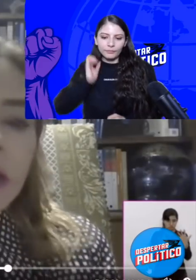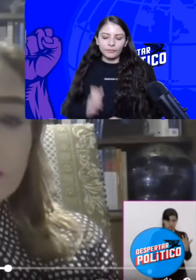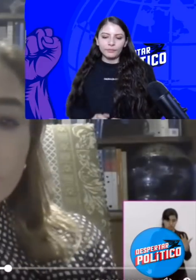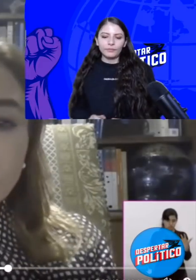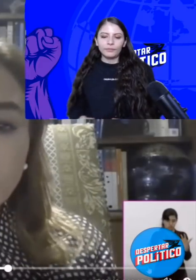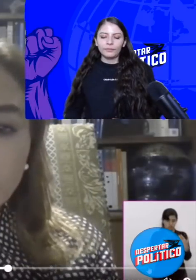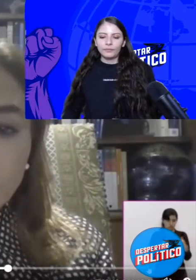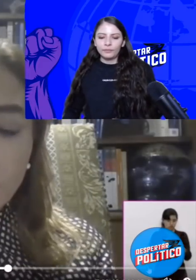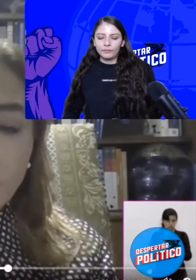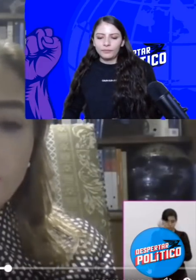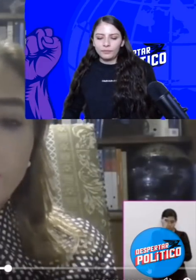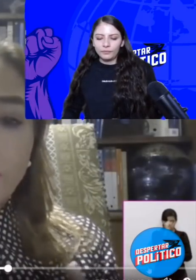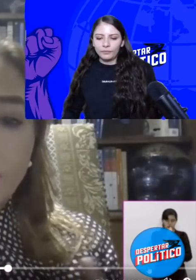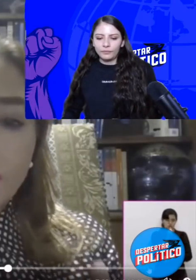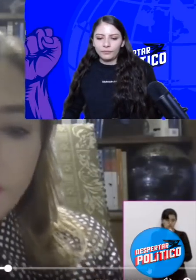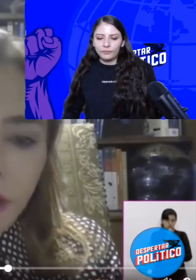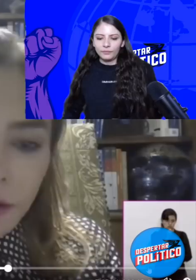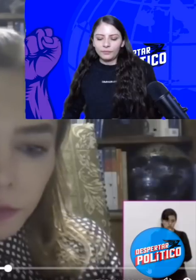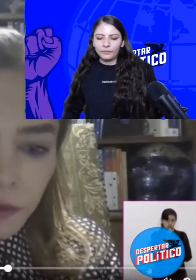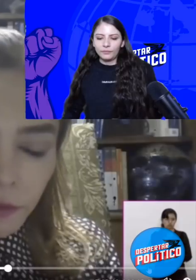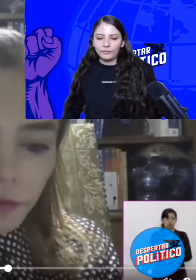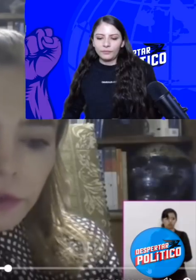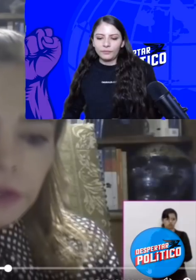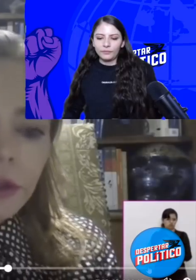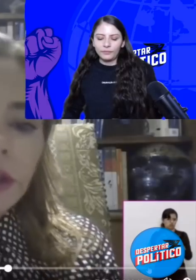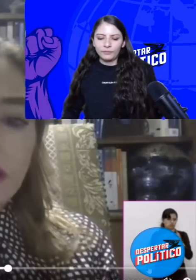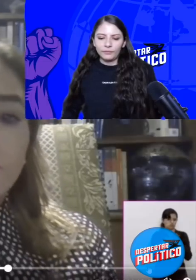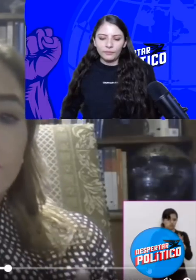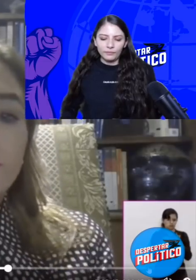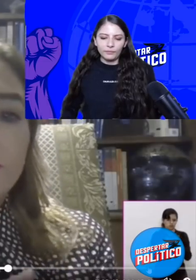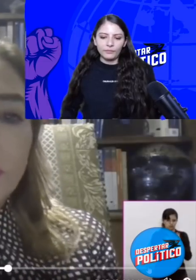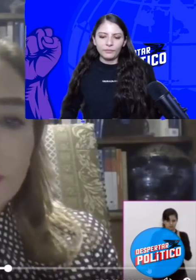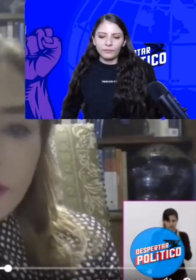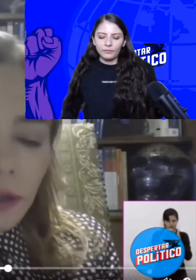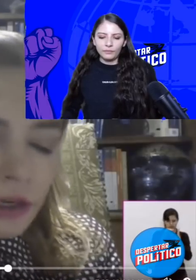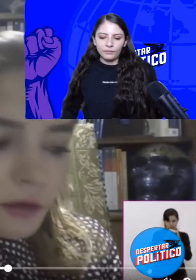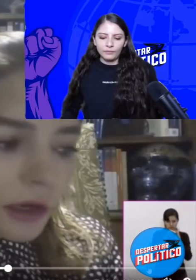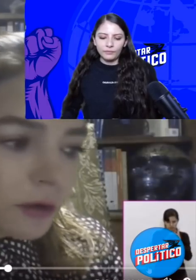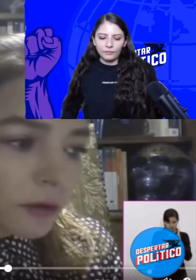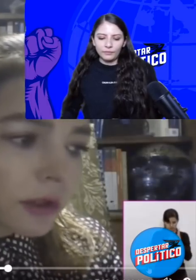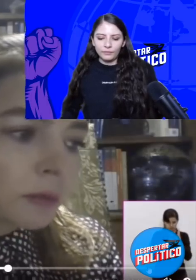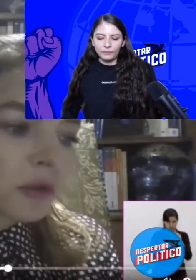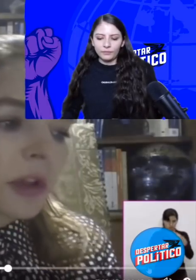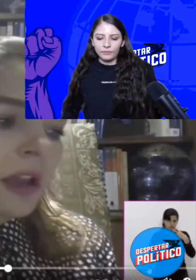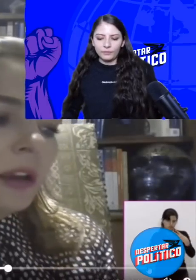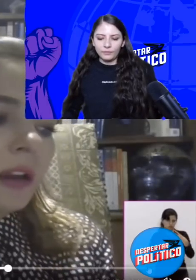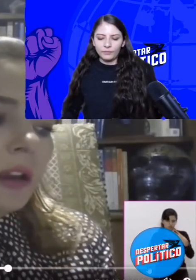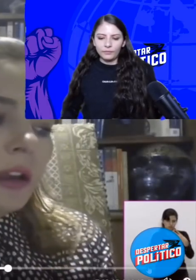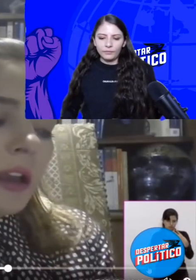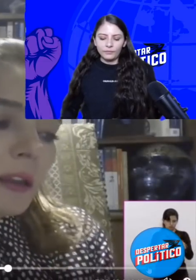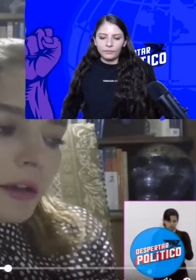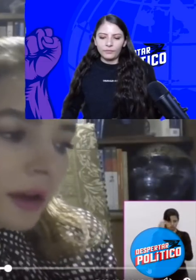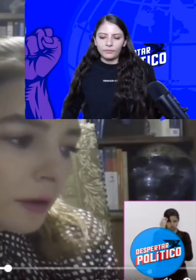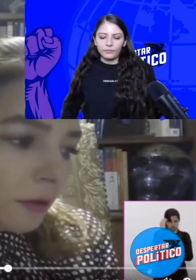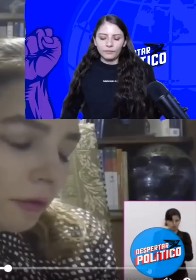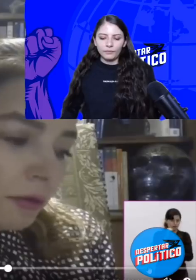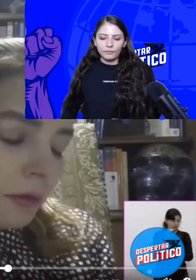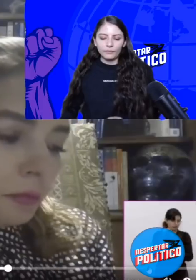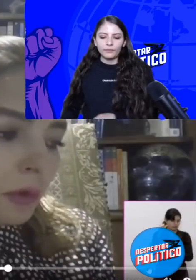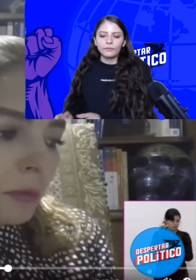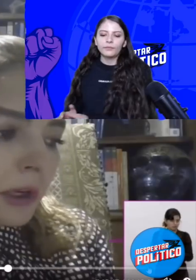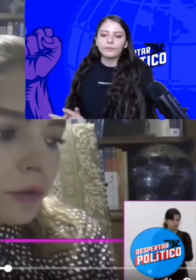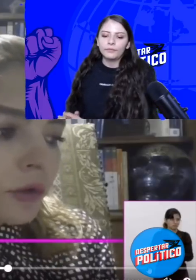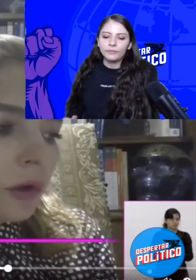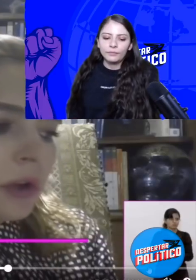proyectos simplemente dije por qué no acompañó estos tres criterios estos tres criterios que conocimos el día de ayer o